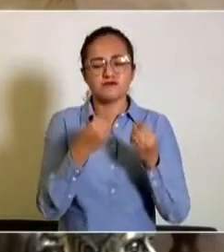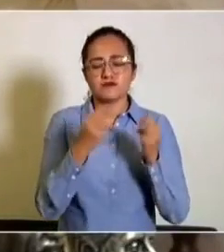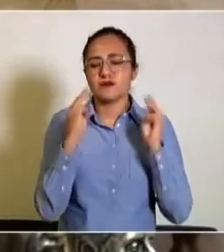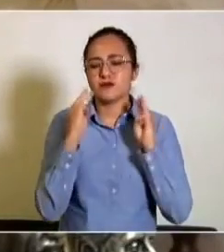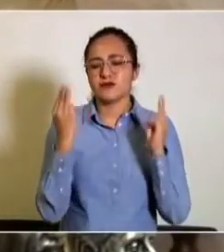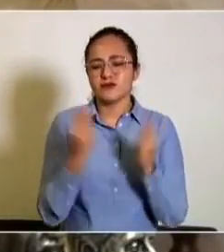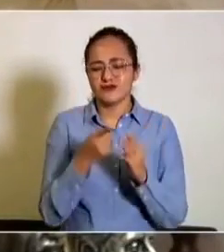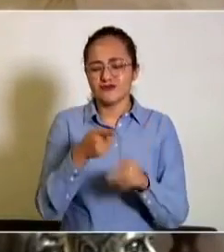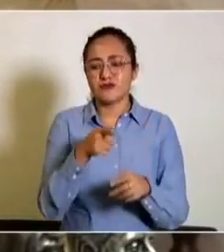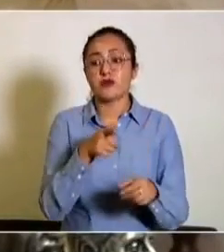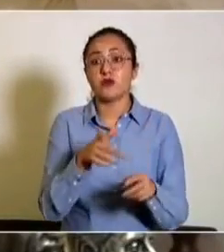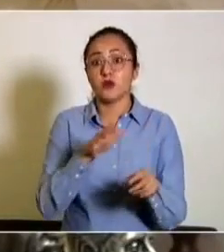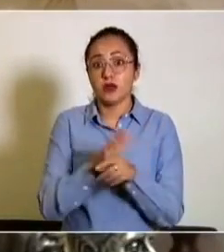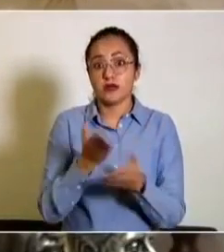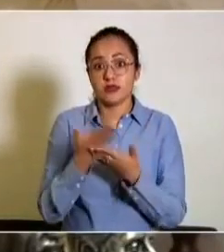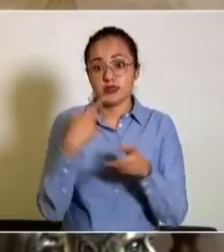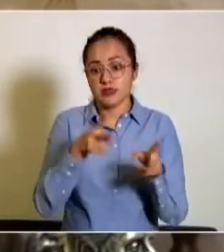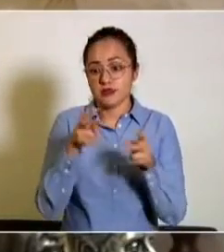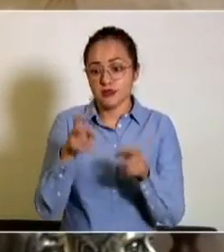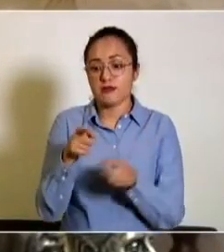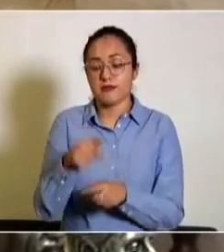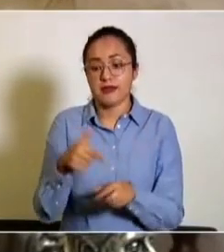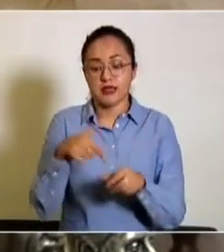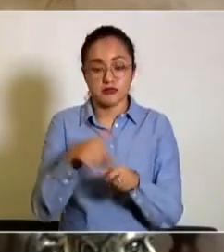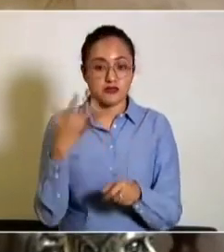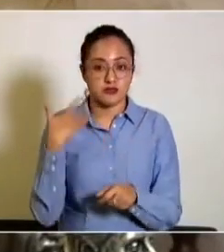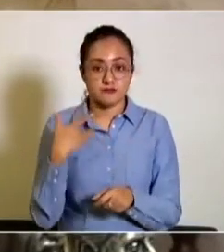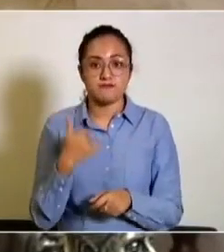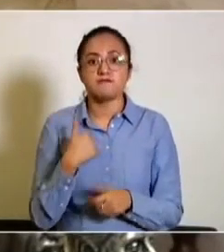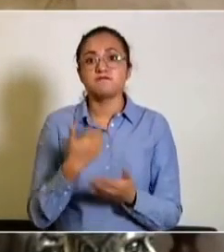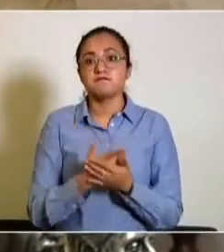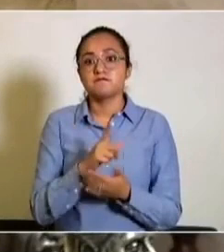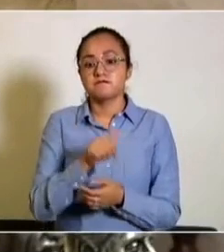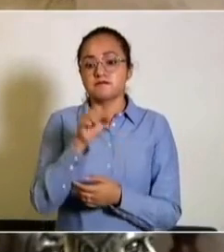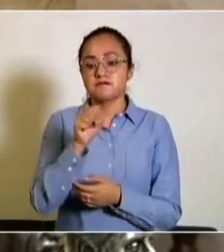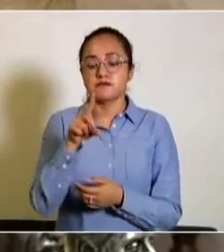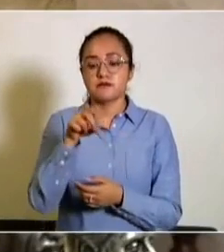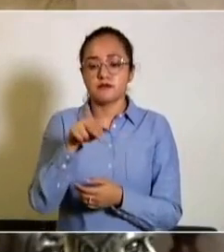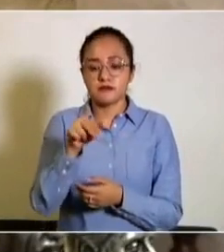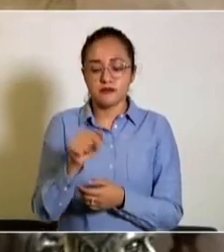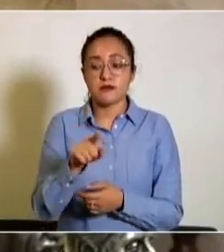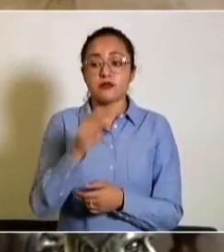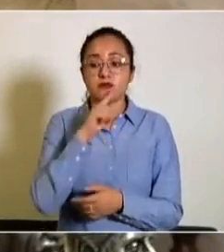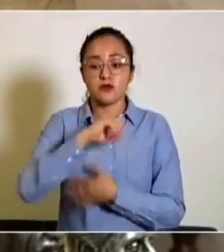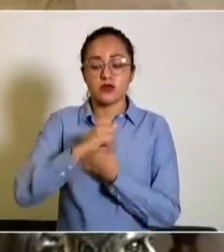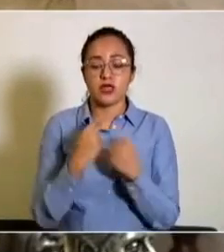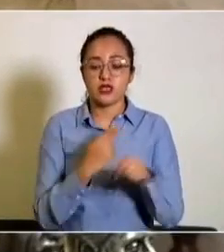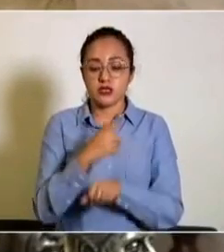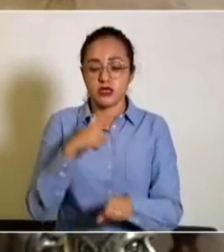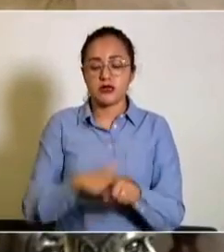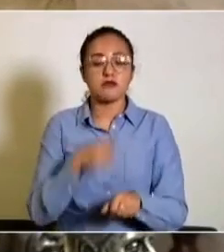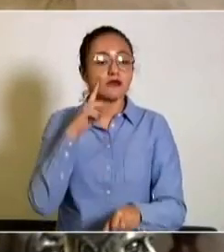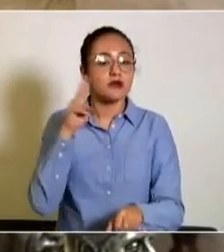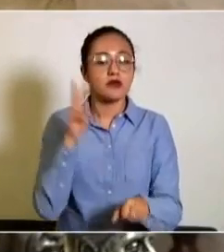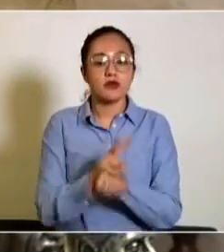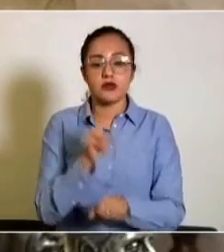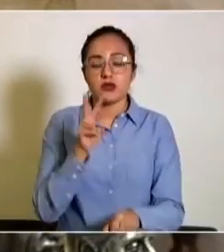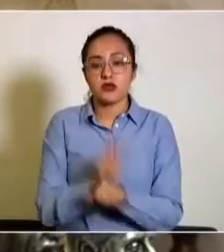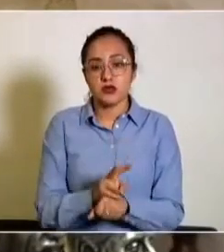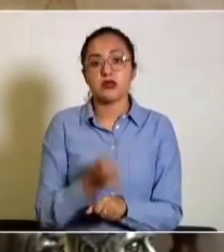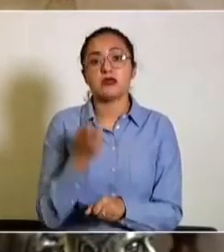coleros yo espero que sedena y que guardia nacional vigilen